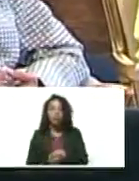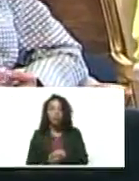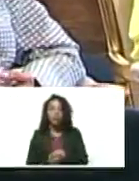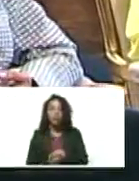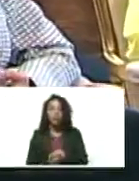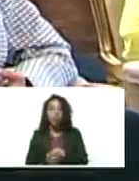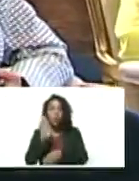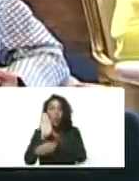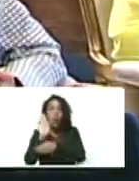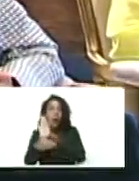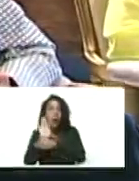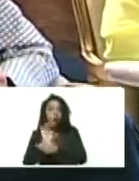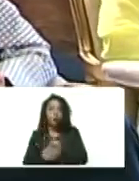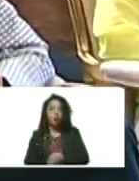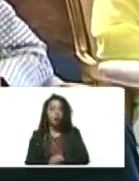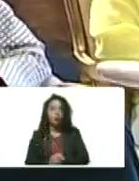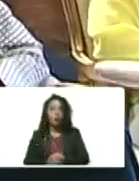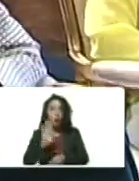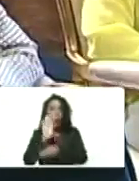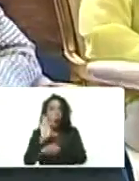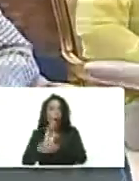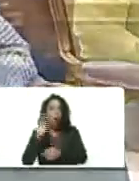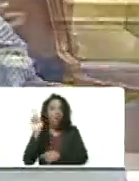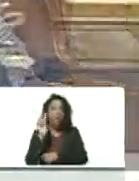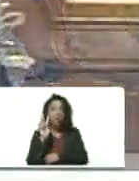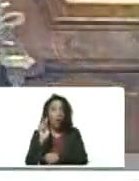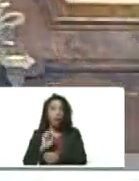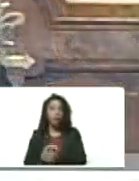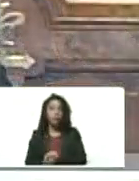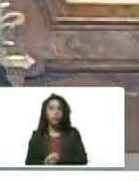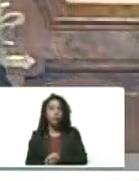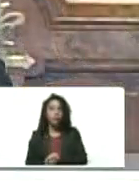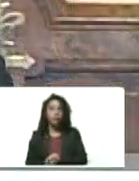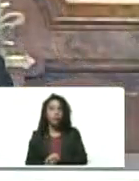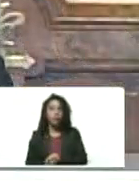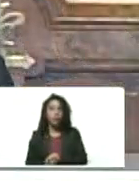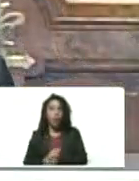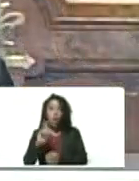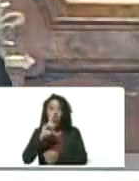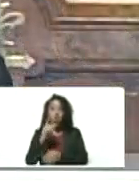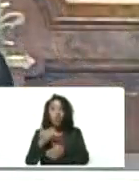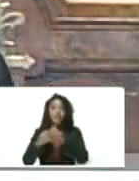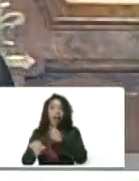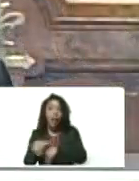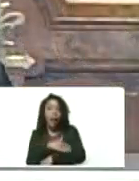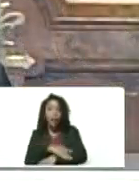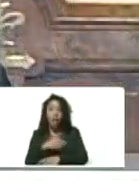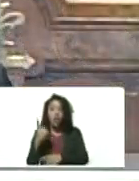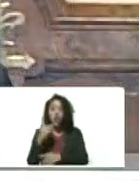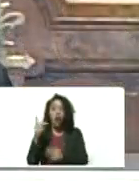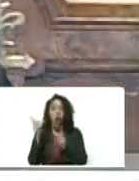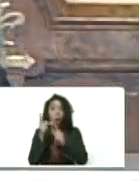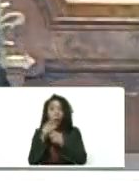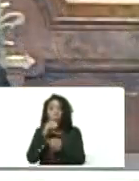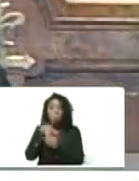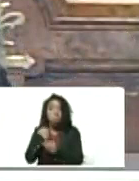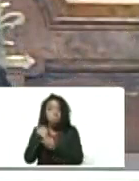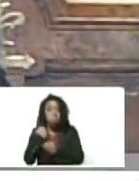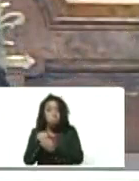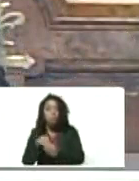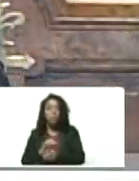cuidado cuidado con venezuela no salgan a la calle y no salgan del hotel